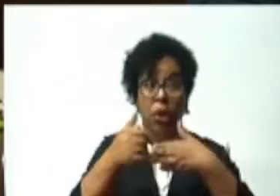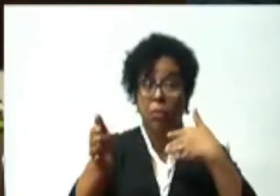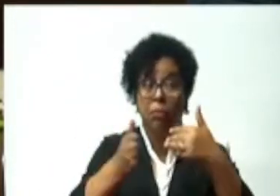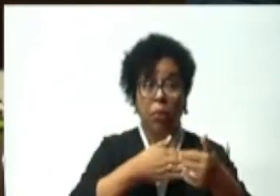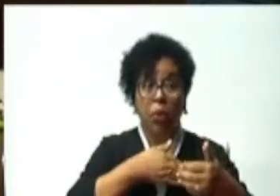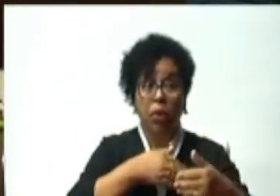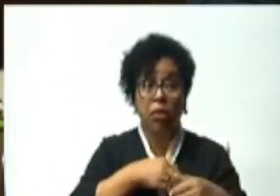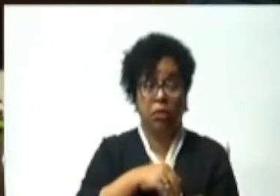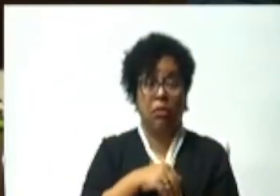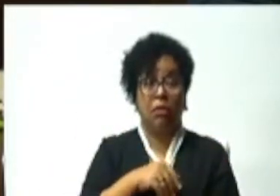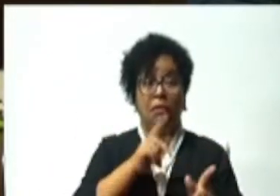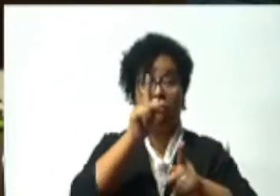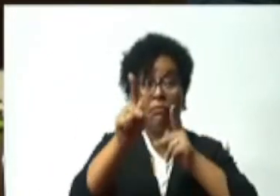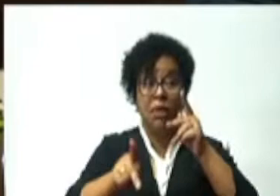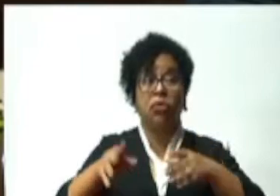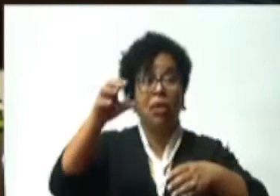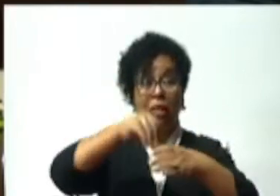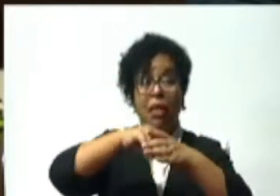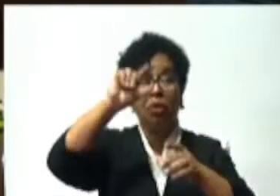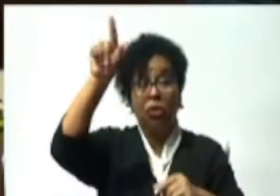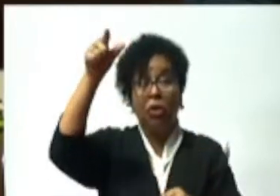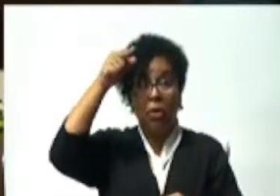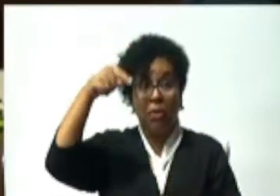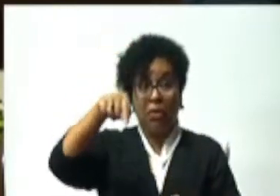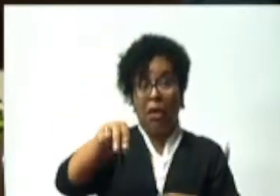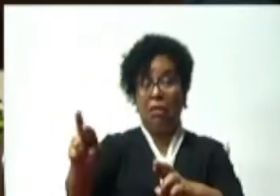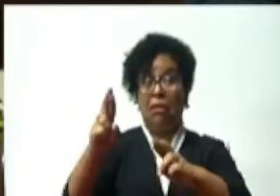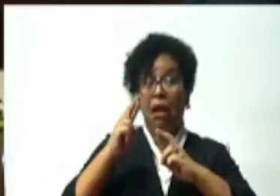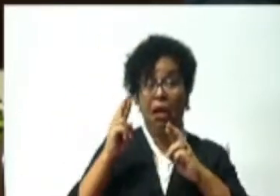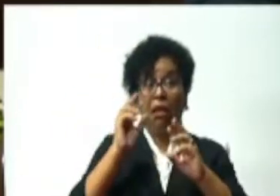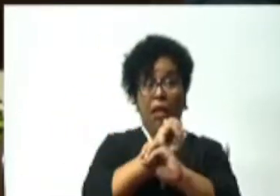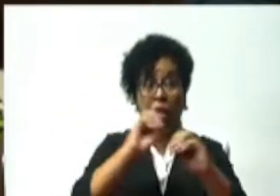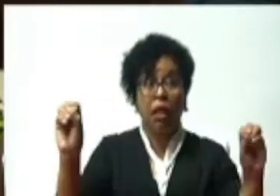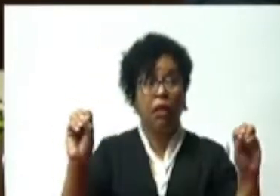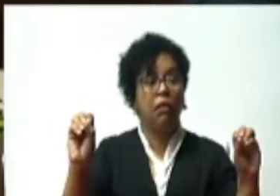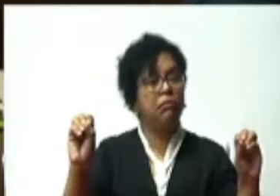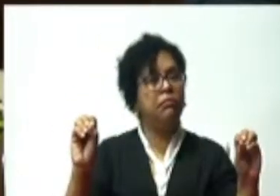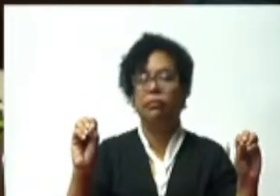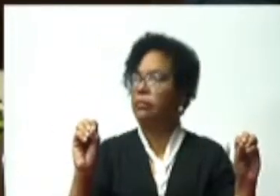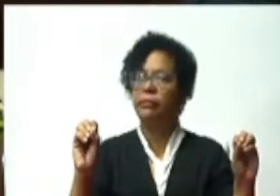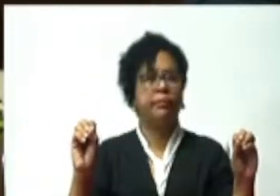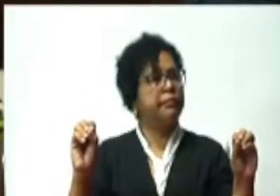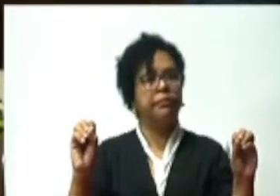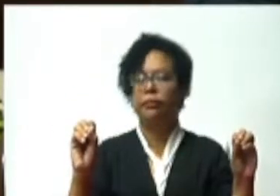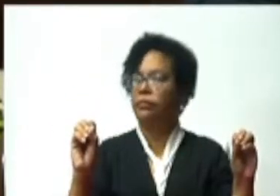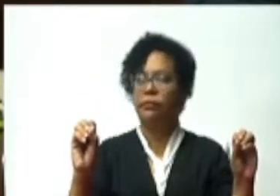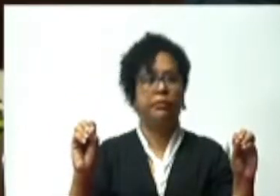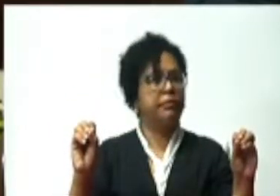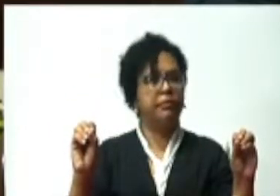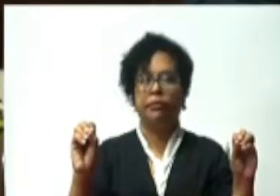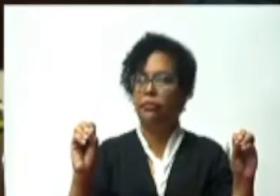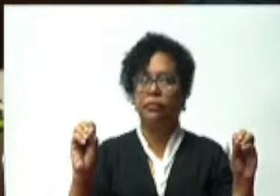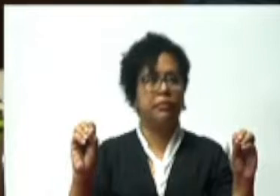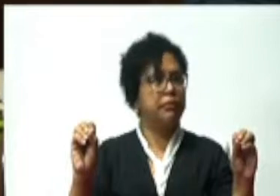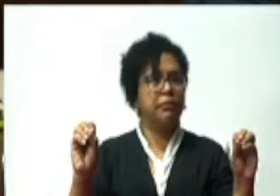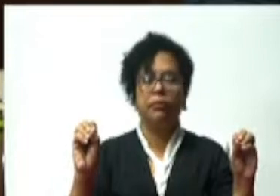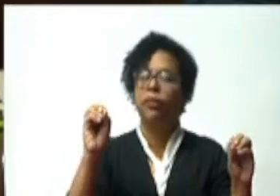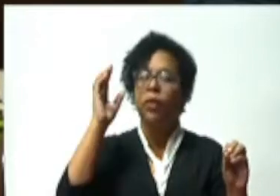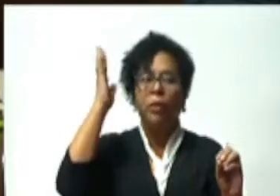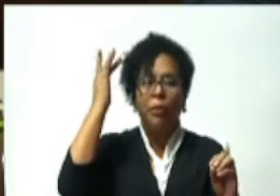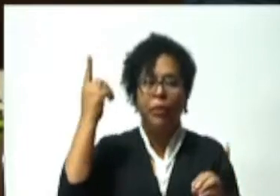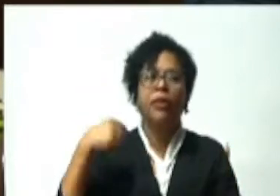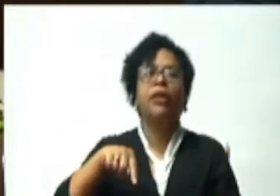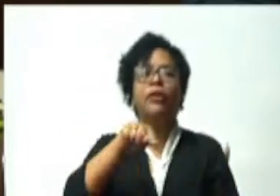que desconsidere a este órgano. porque nosotros conocemos bien